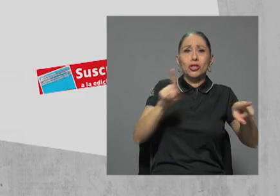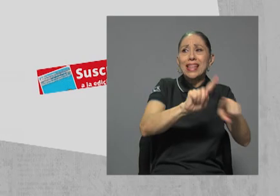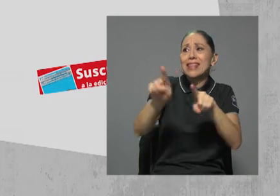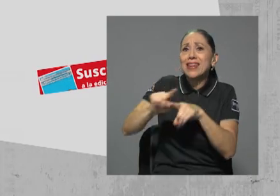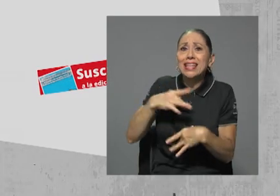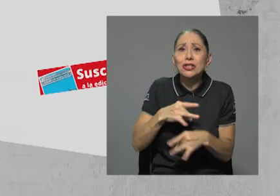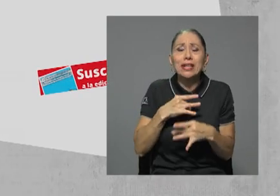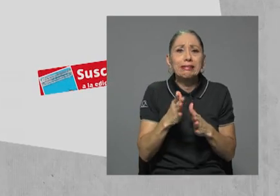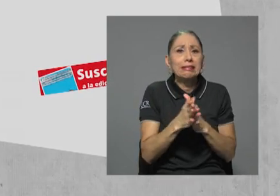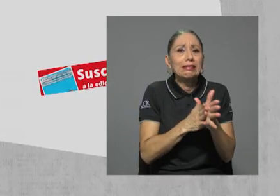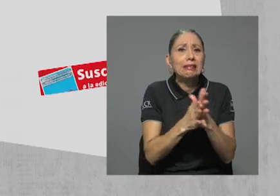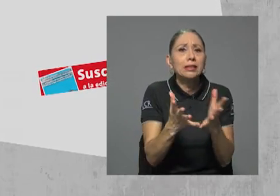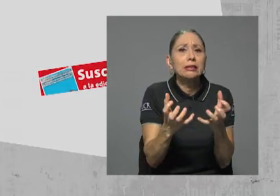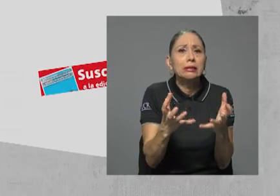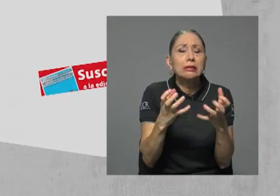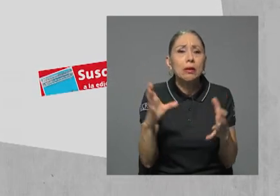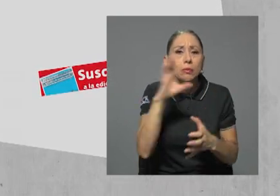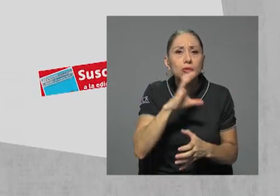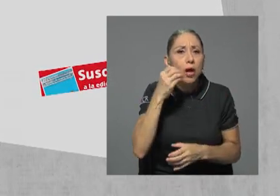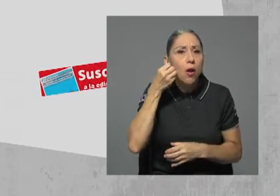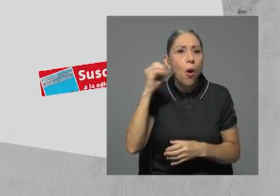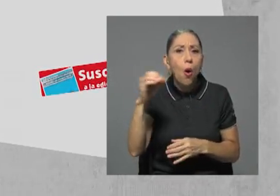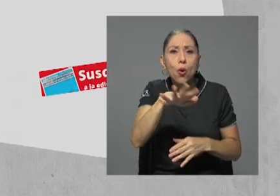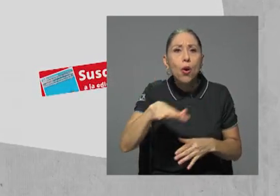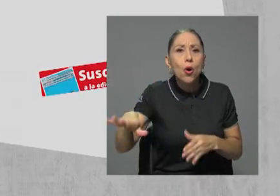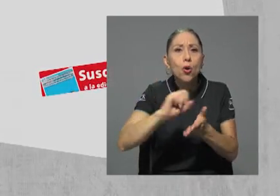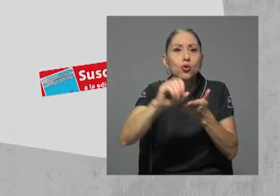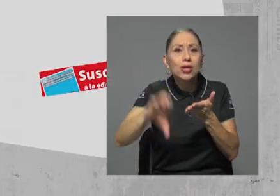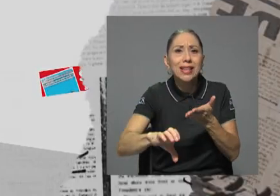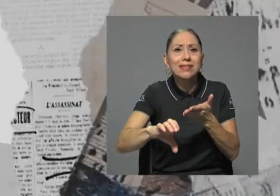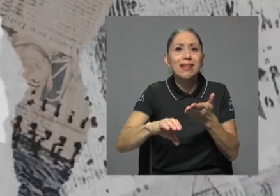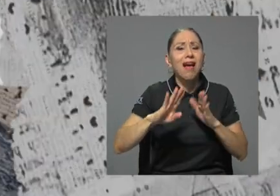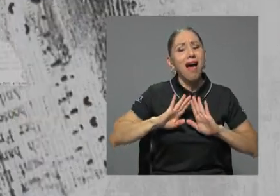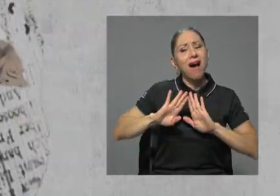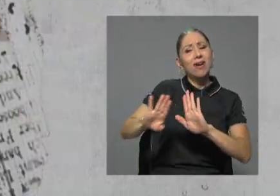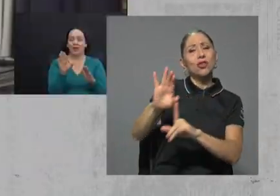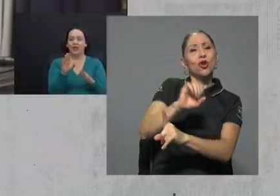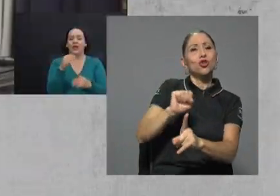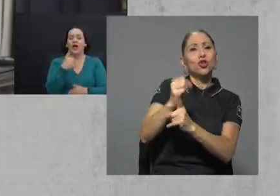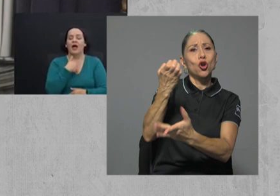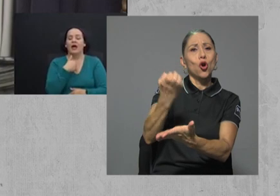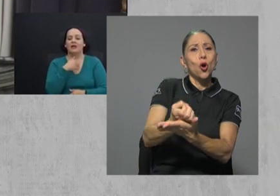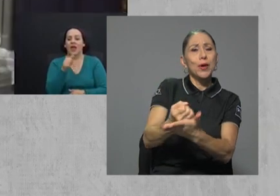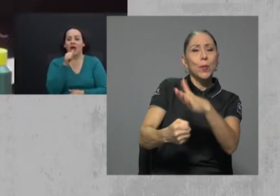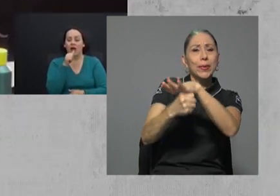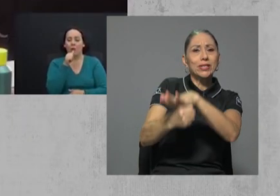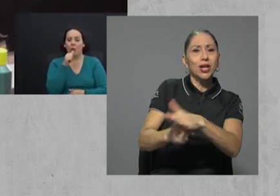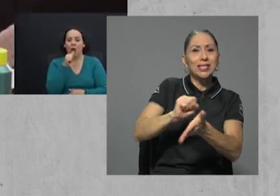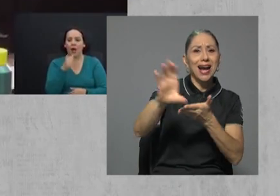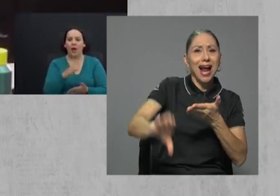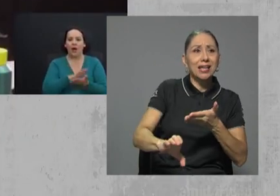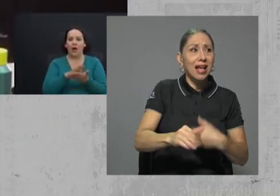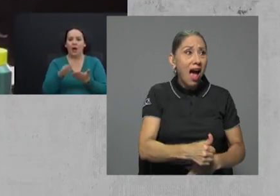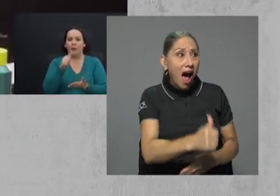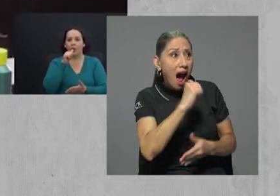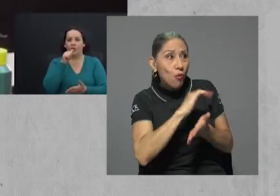hambre del oro en crucitas el abandono socioeconómico presiona sobre san carlos portable